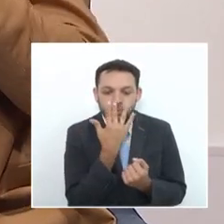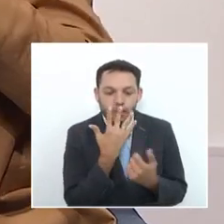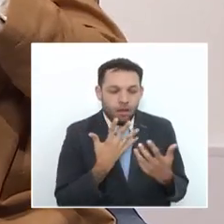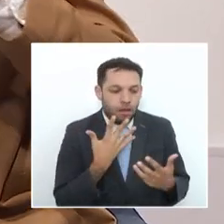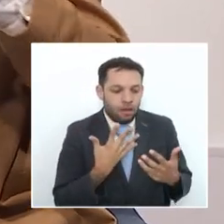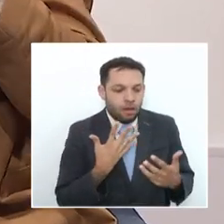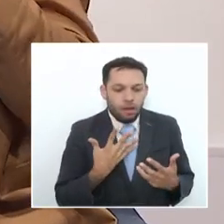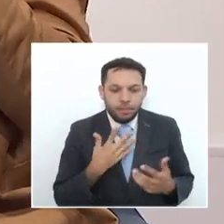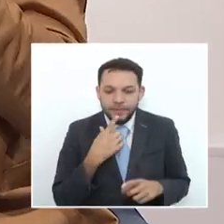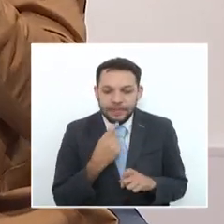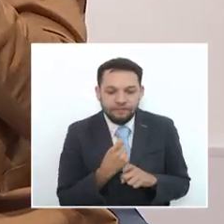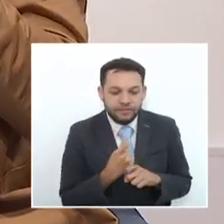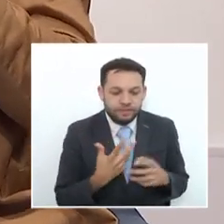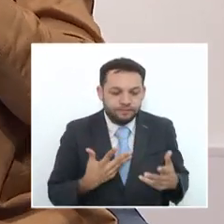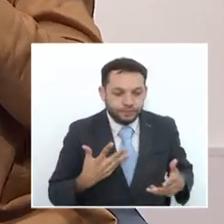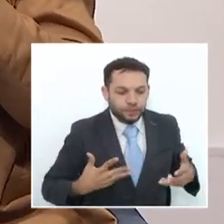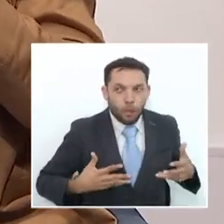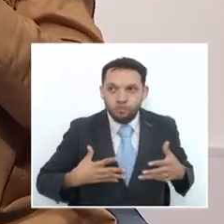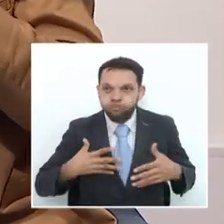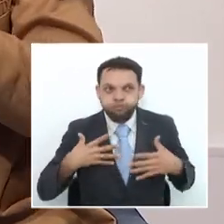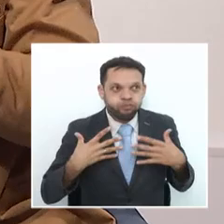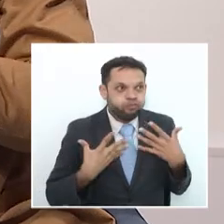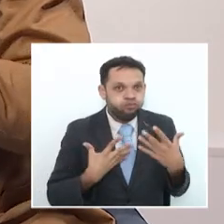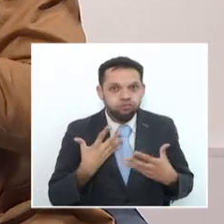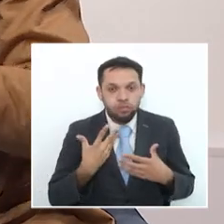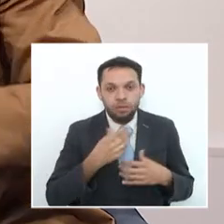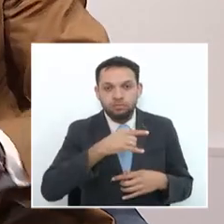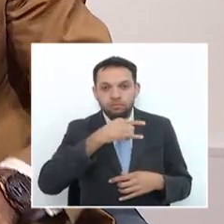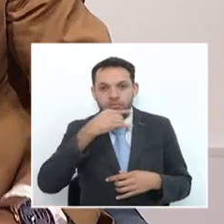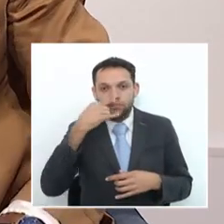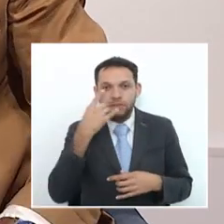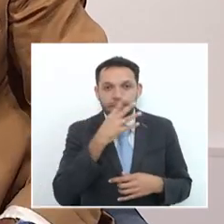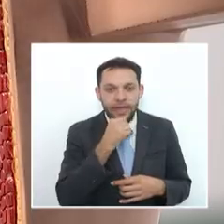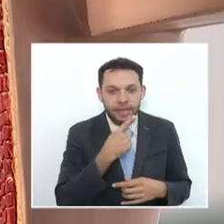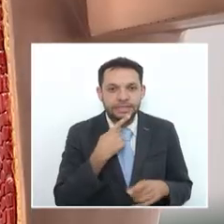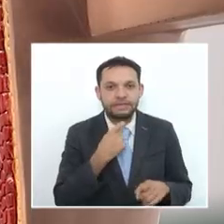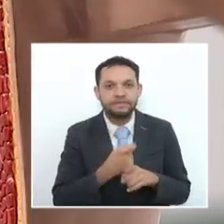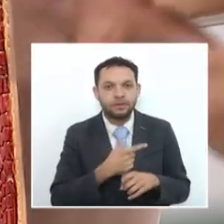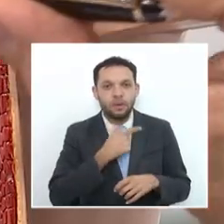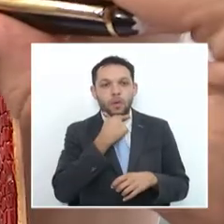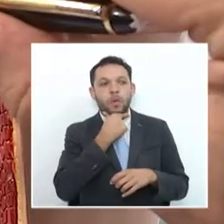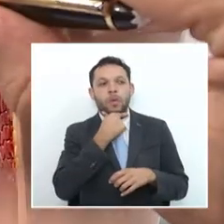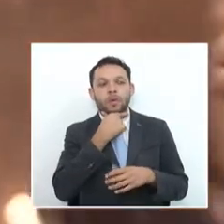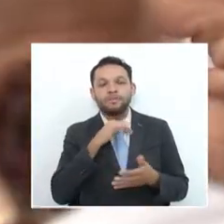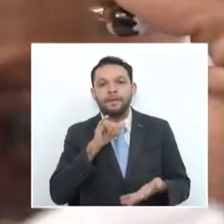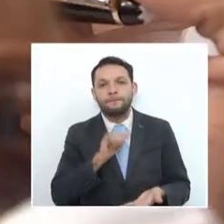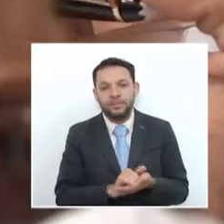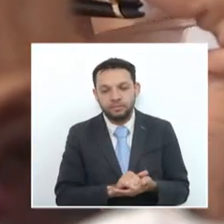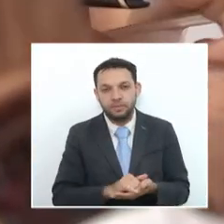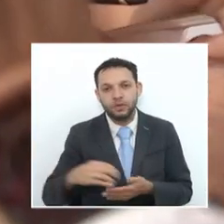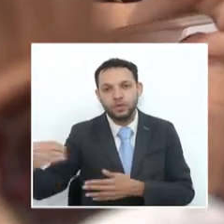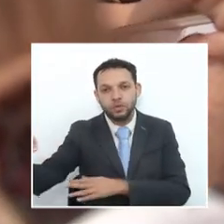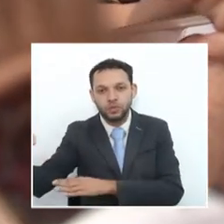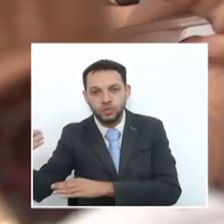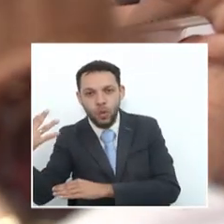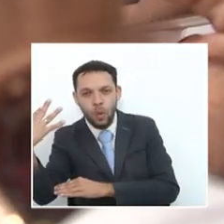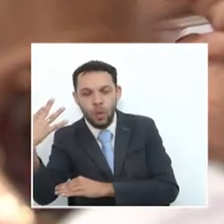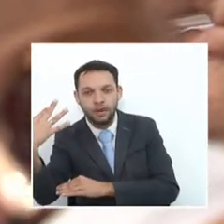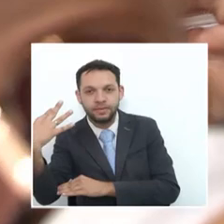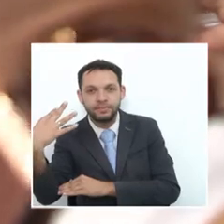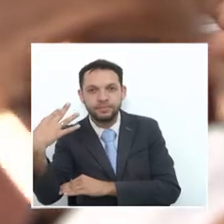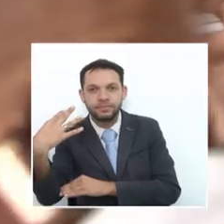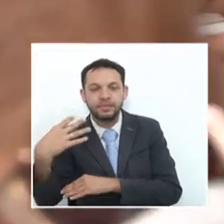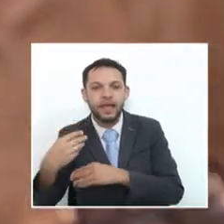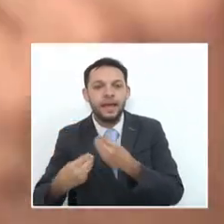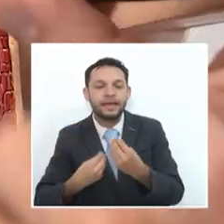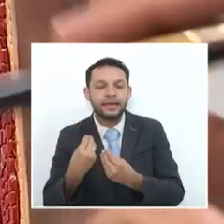tapan los oídos y yo me siento así apretado. Cuando tengo calor, hay vasodilatación.